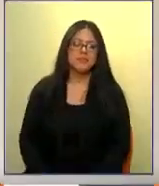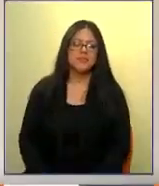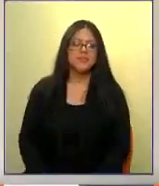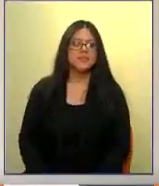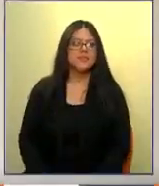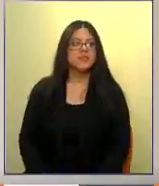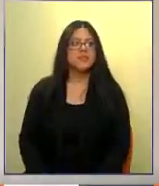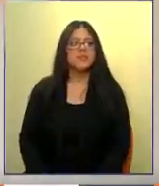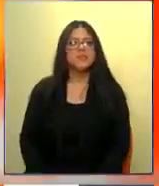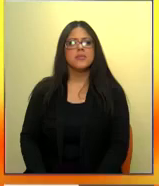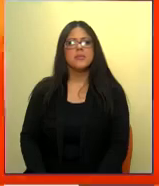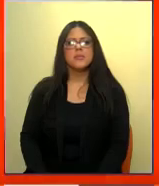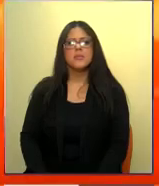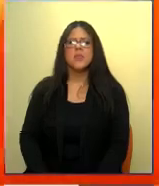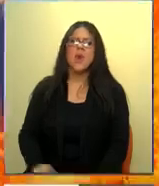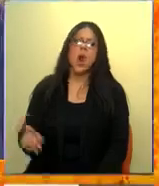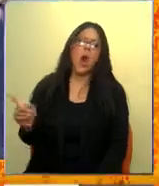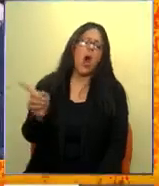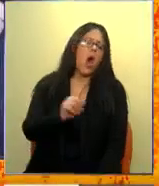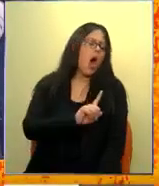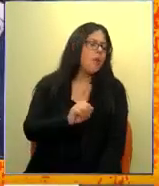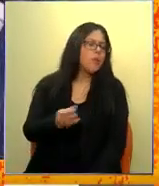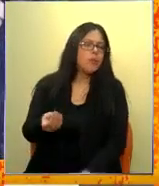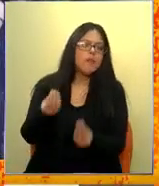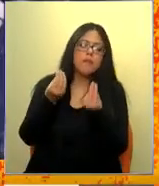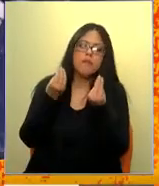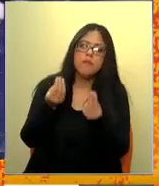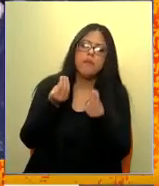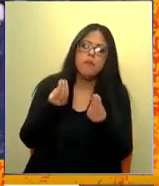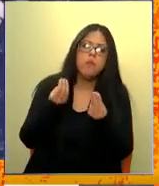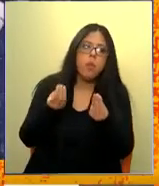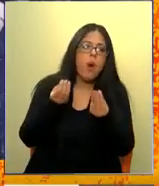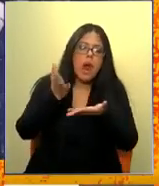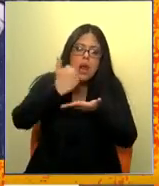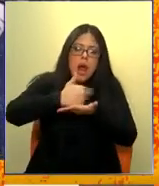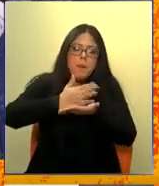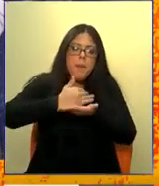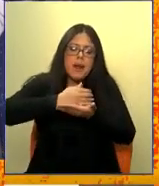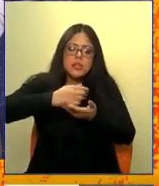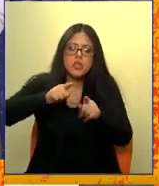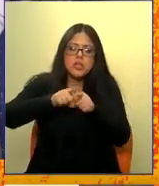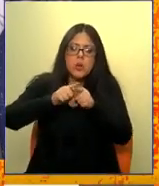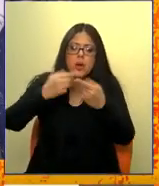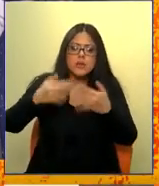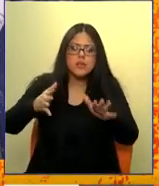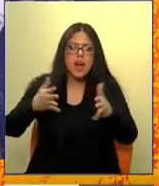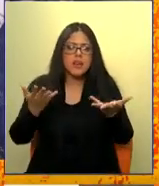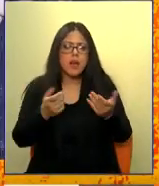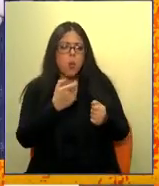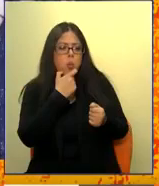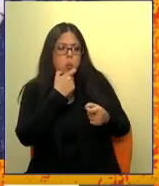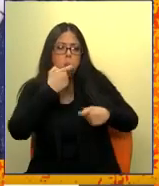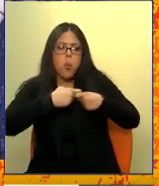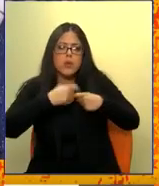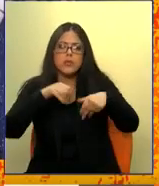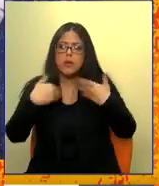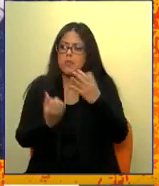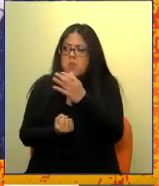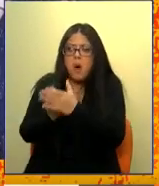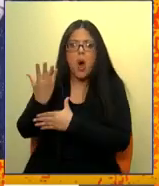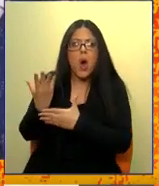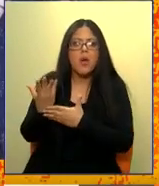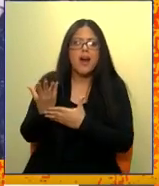maravilloso. No, se pasaron las preparaciones. Estos cortes con hueso, por eso están tan en boga, tan de moda.